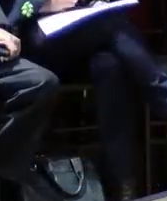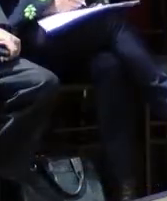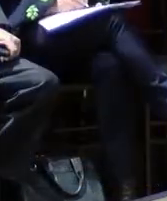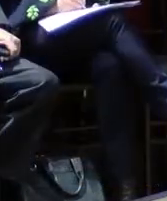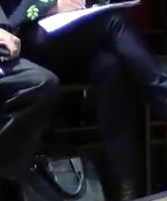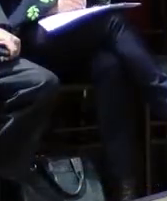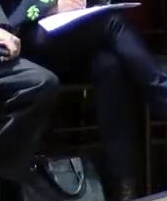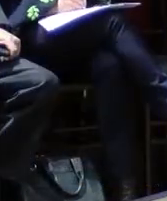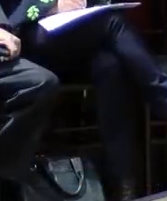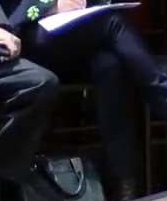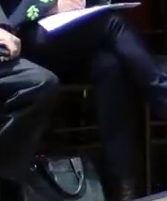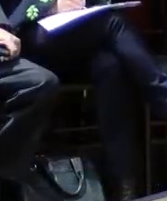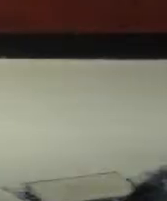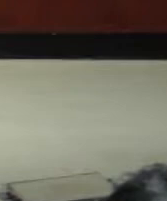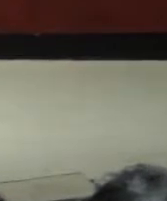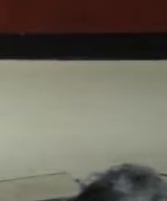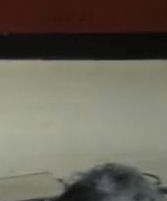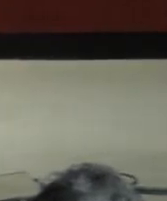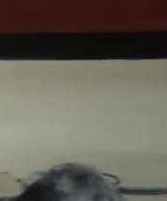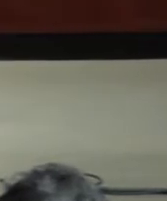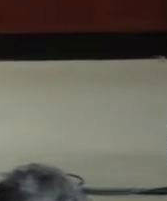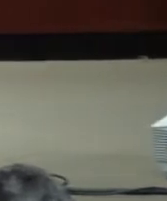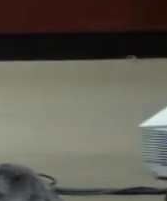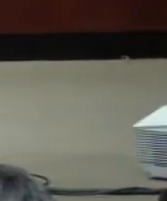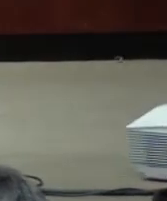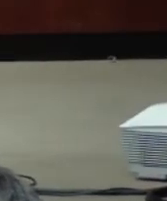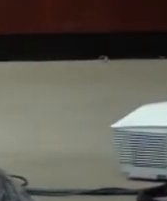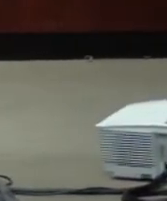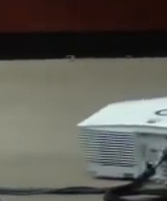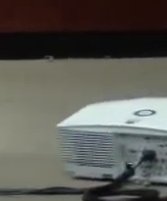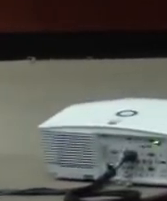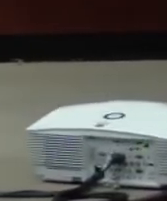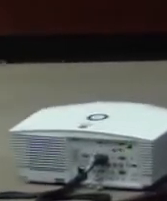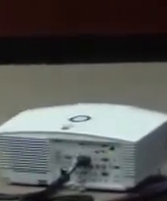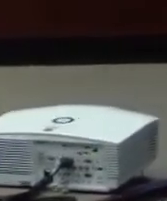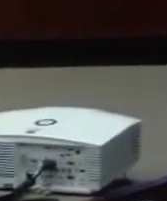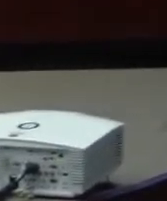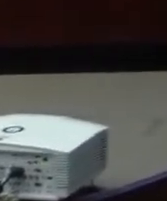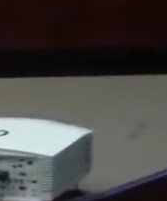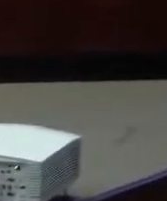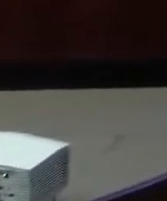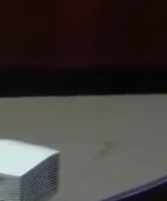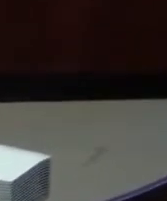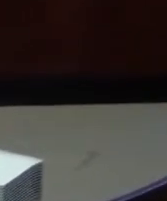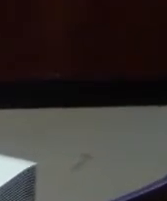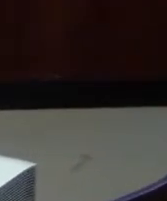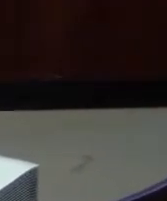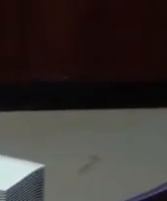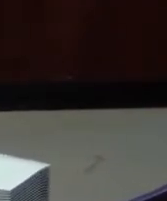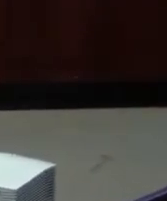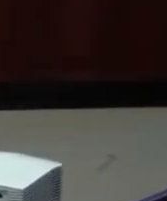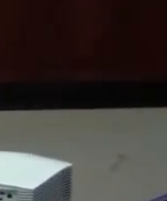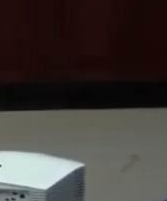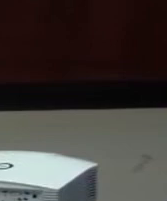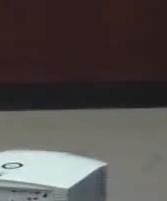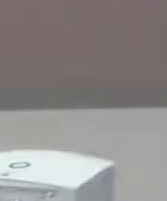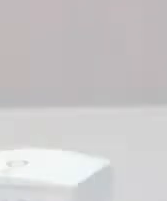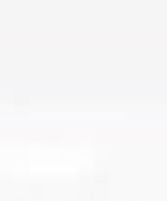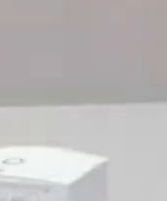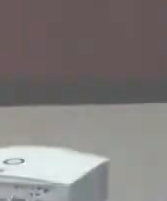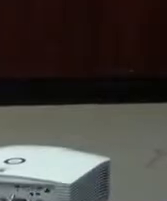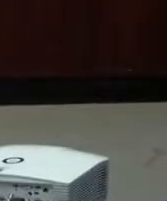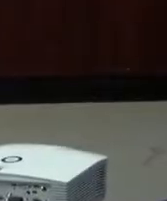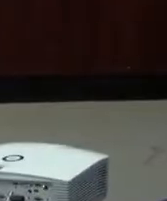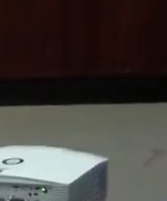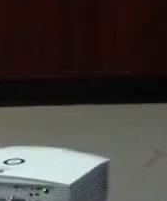la credibilidad de los ciudadanos crear argumentos capaces de constituirse en alternativas de mensaje